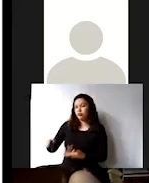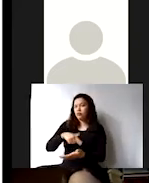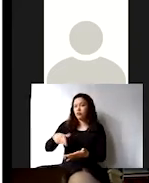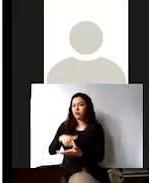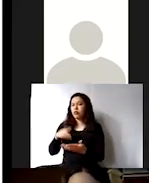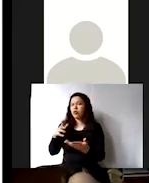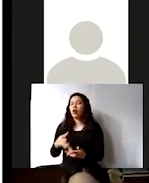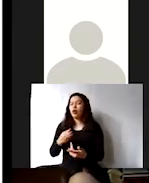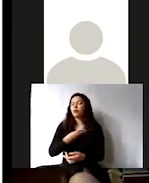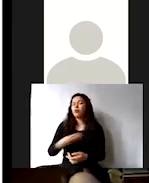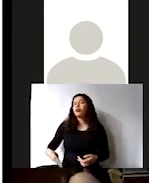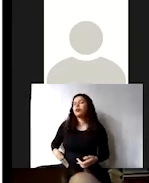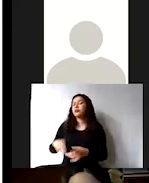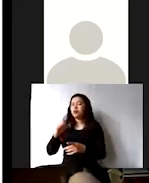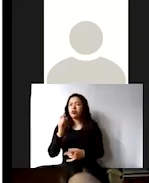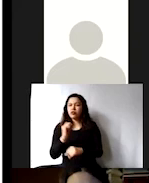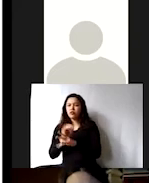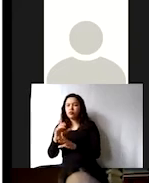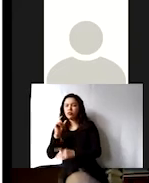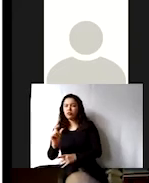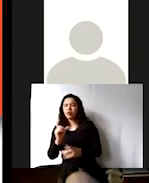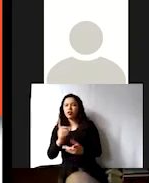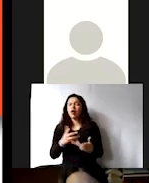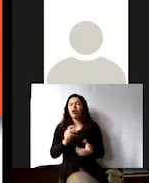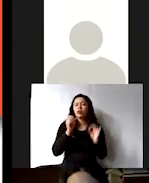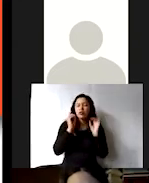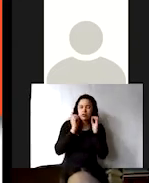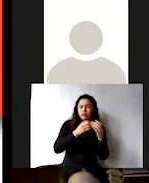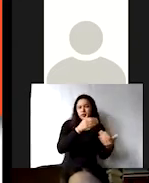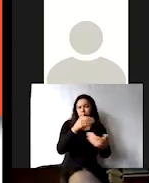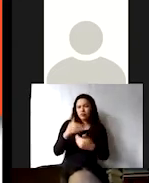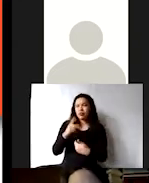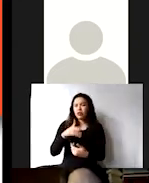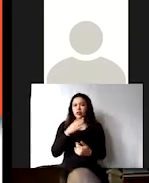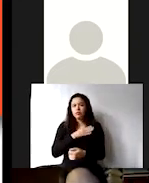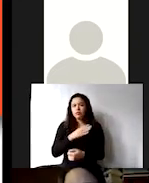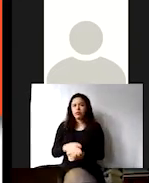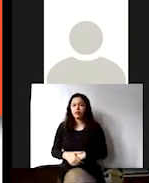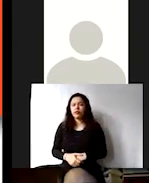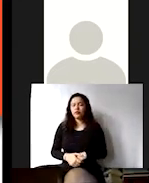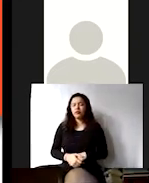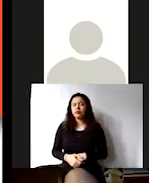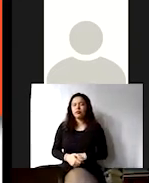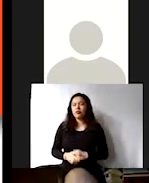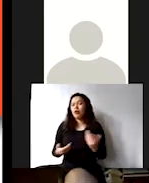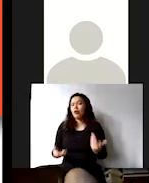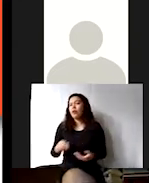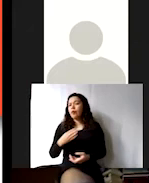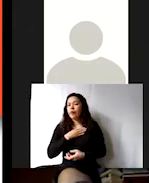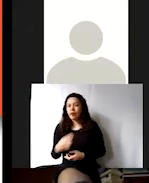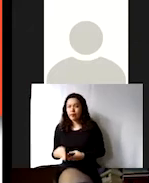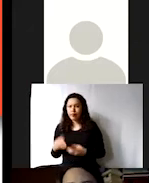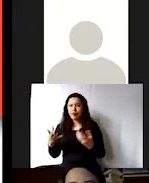municipios. Entonces ahí sí, un muy buen punto el que haces. Bueno, hay